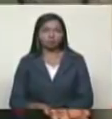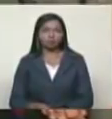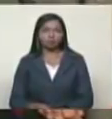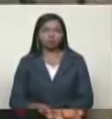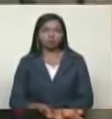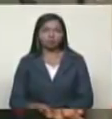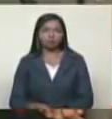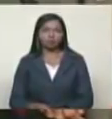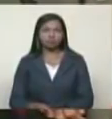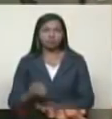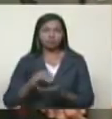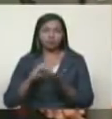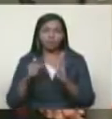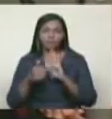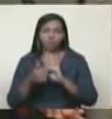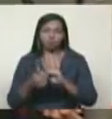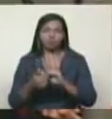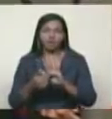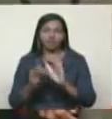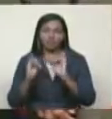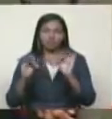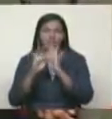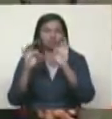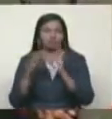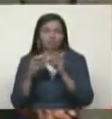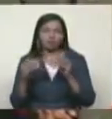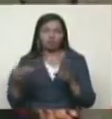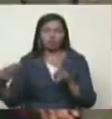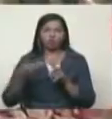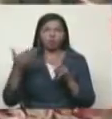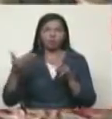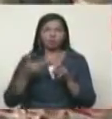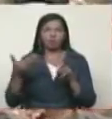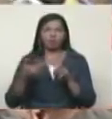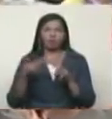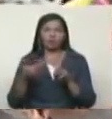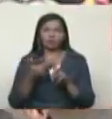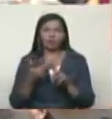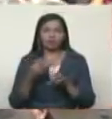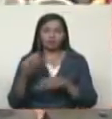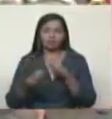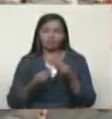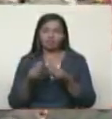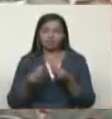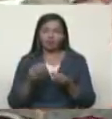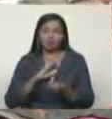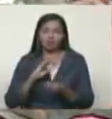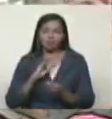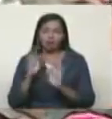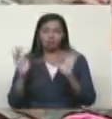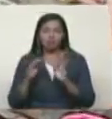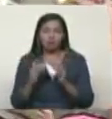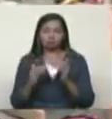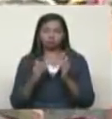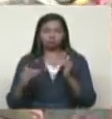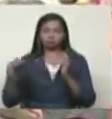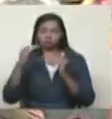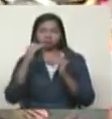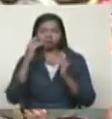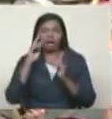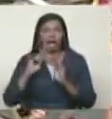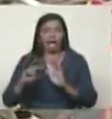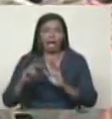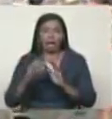Como se pudo demostrar muy bien aquí, por encima de los ataques, como se pudo demostrar por encima de